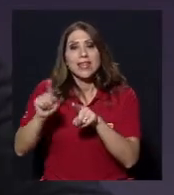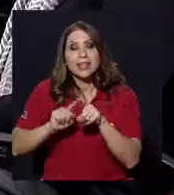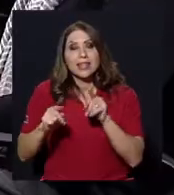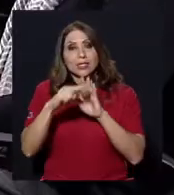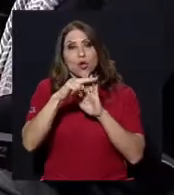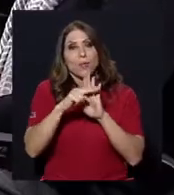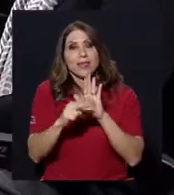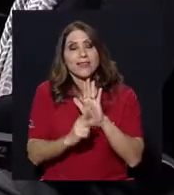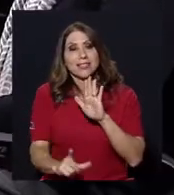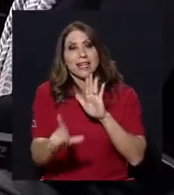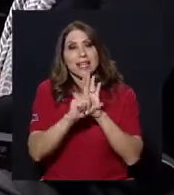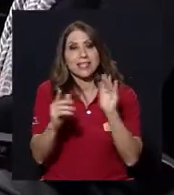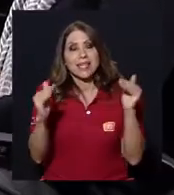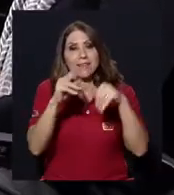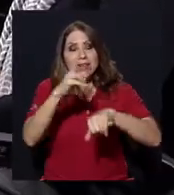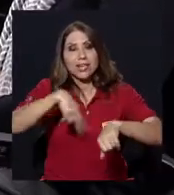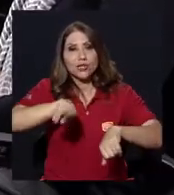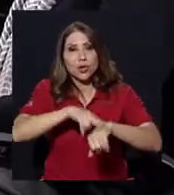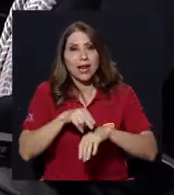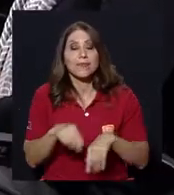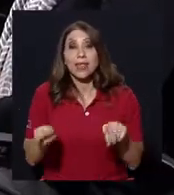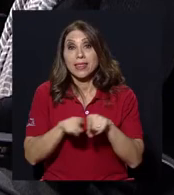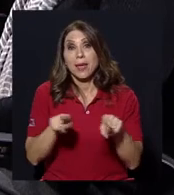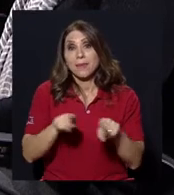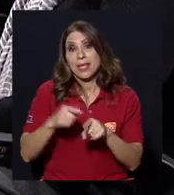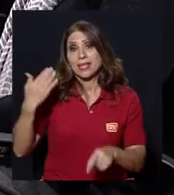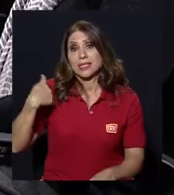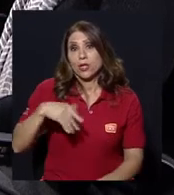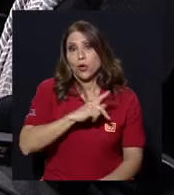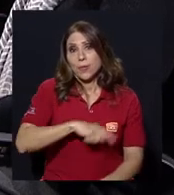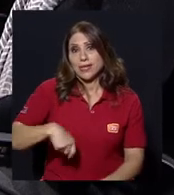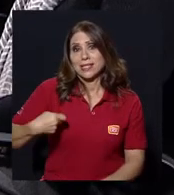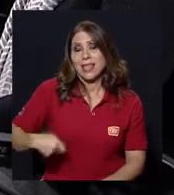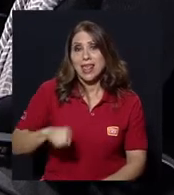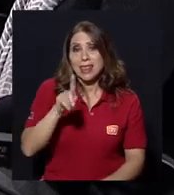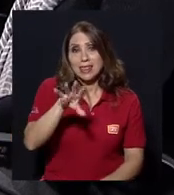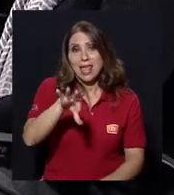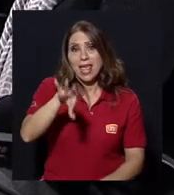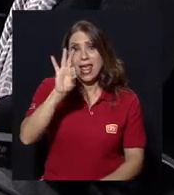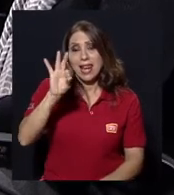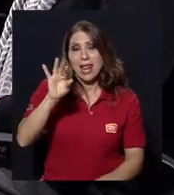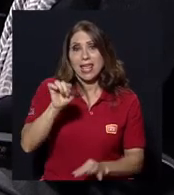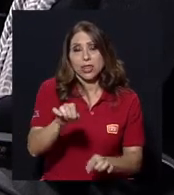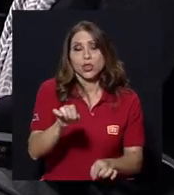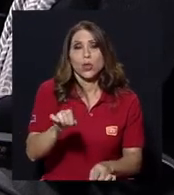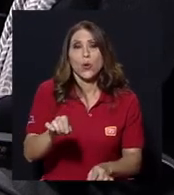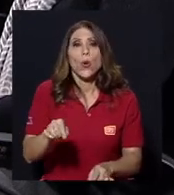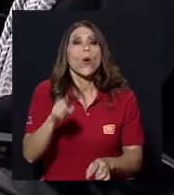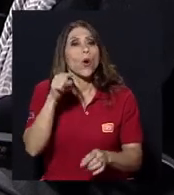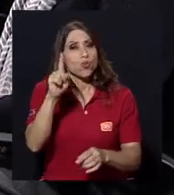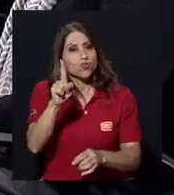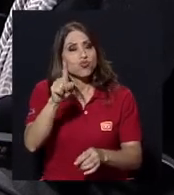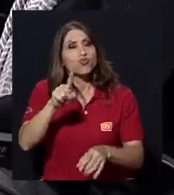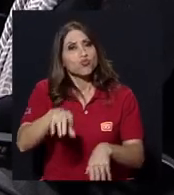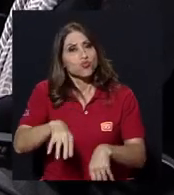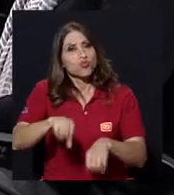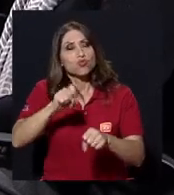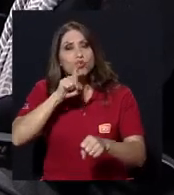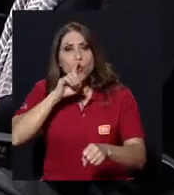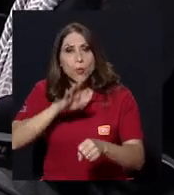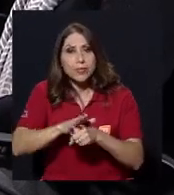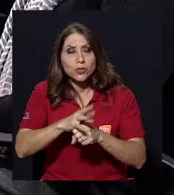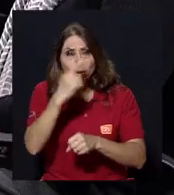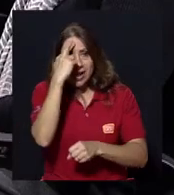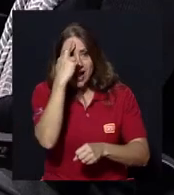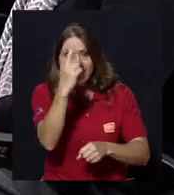nacional. También hay un compromiso de parte del señor presidente electo en términos de garantizar